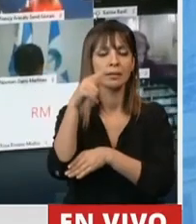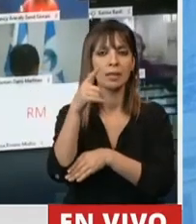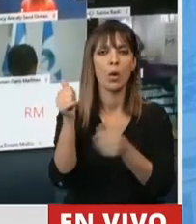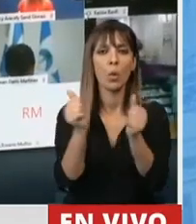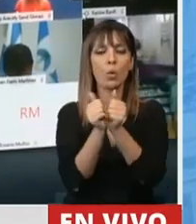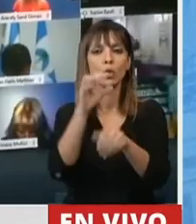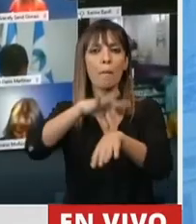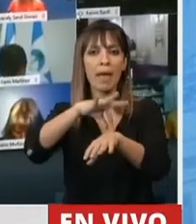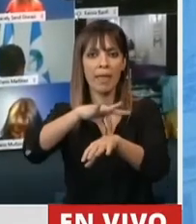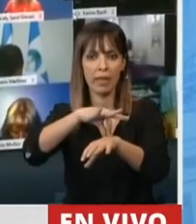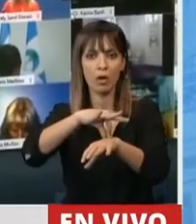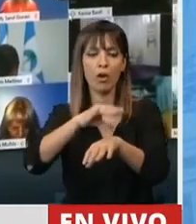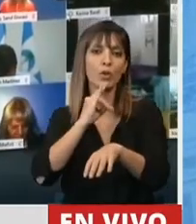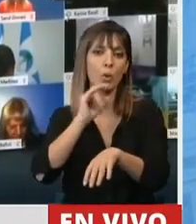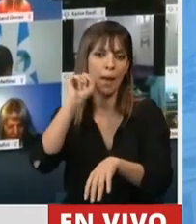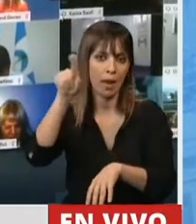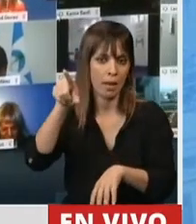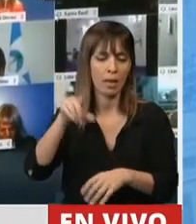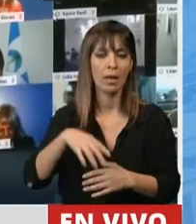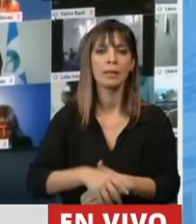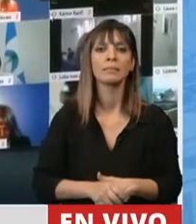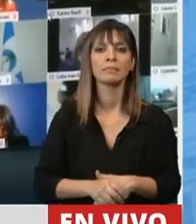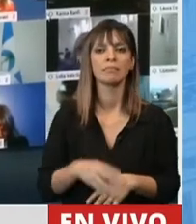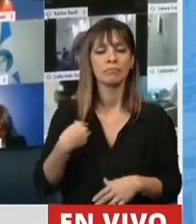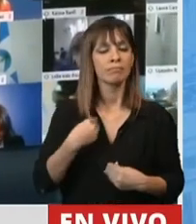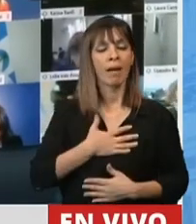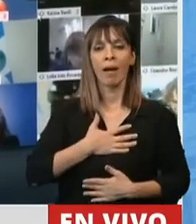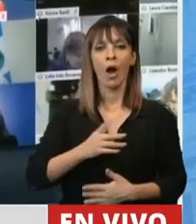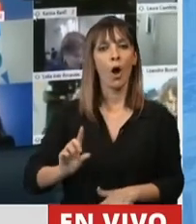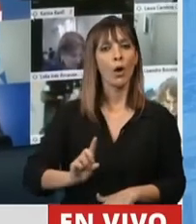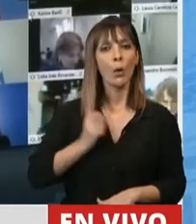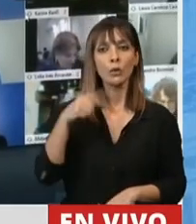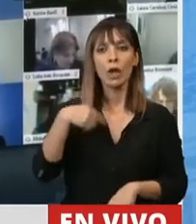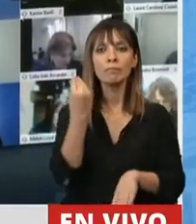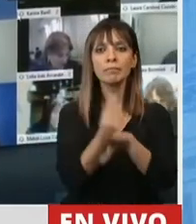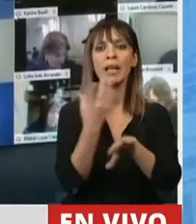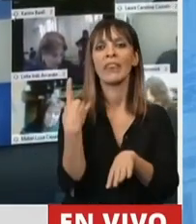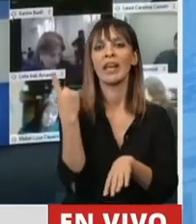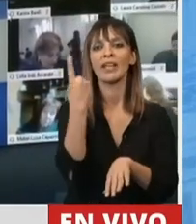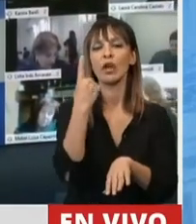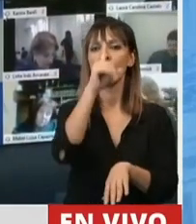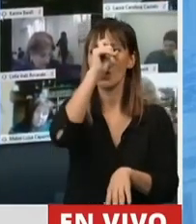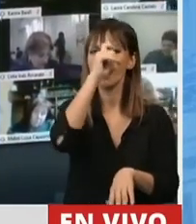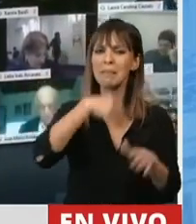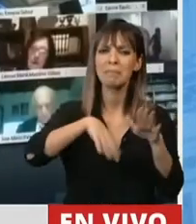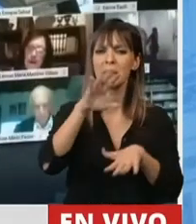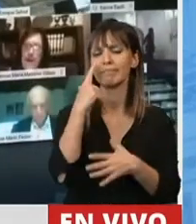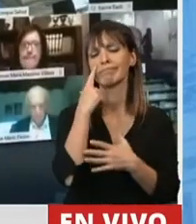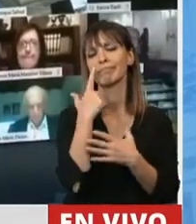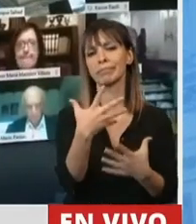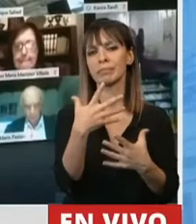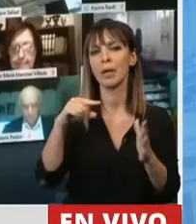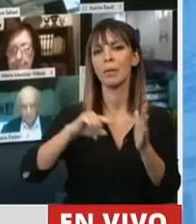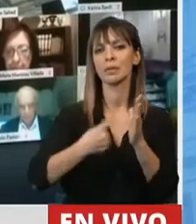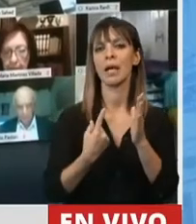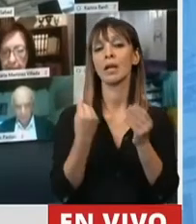importante, un médico tucumano. Es un orgullo para nosotros que hoy sea director de uno de los hospitales más prestigiosos de Buenos